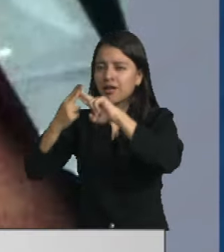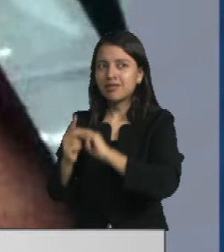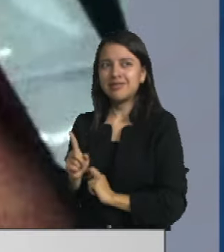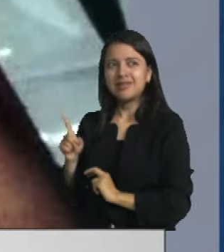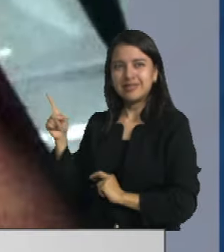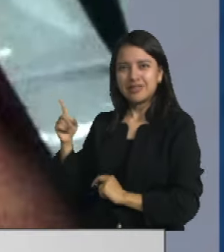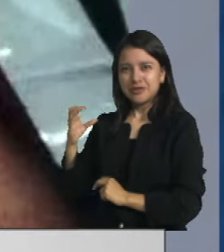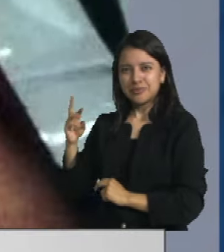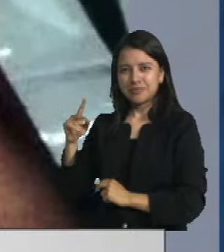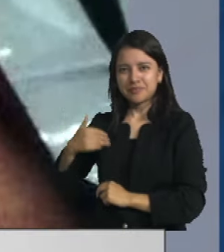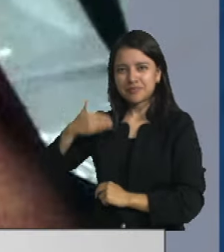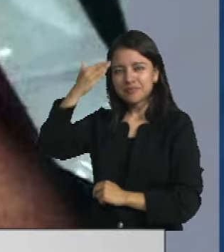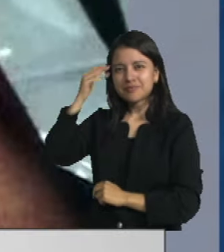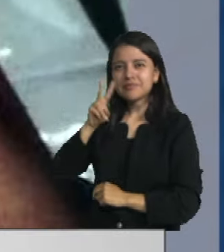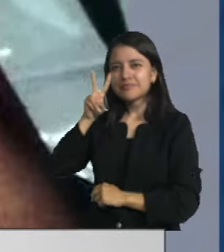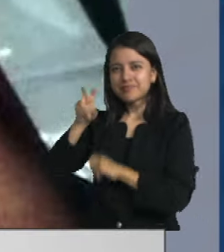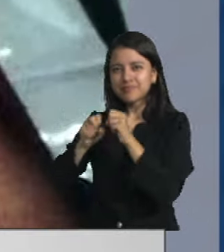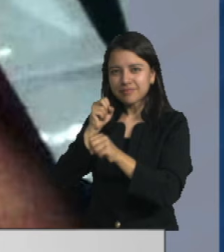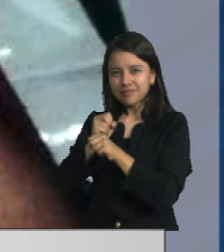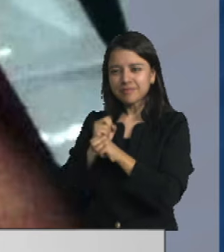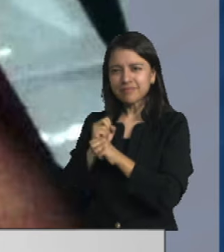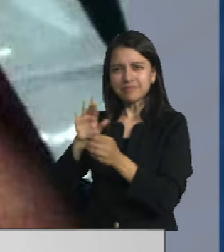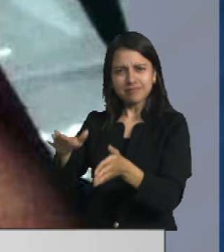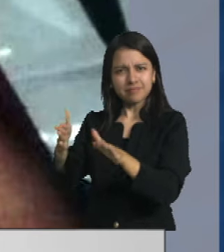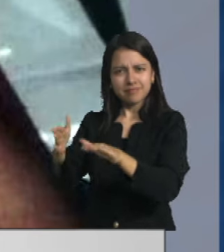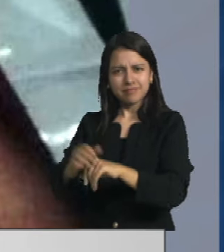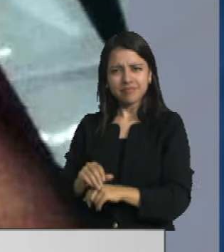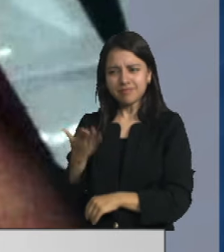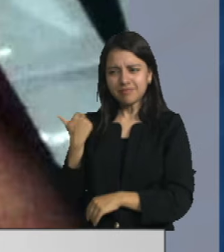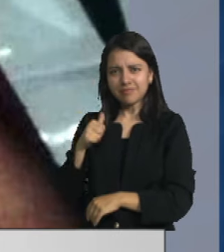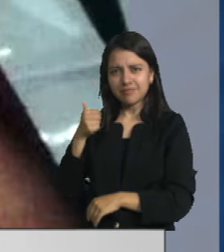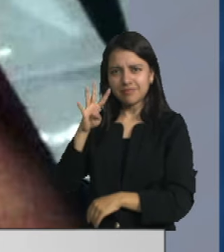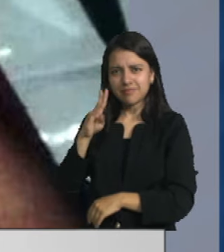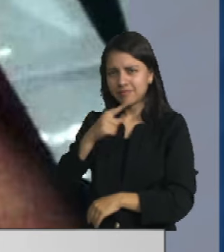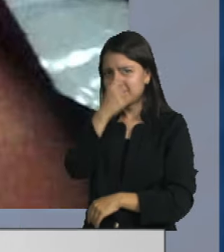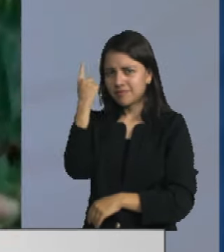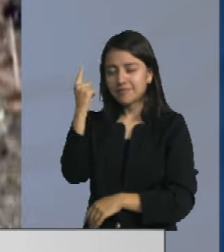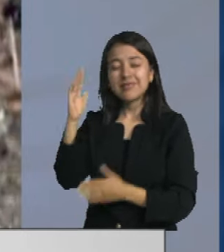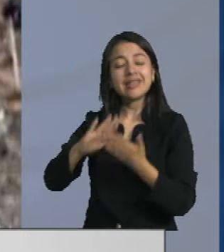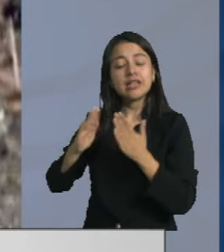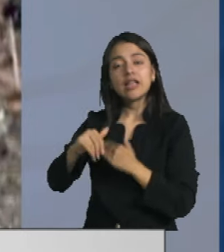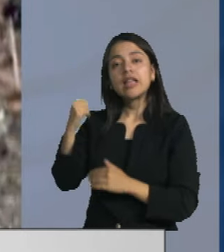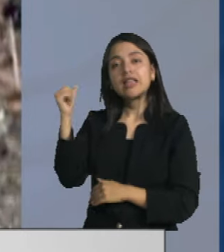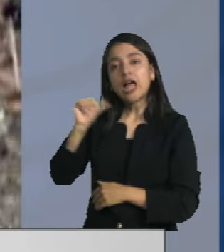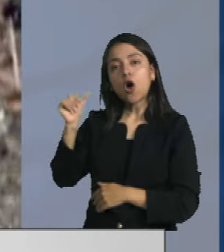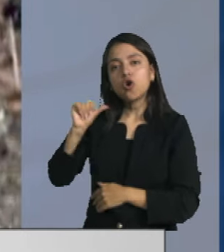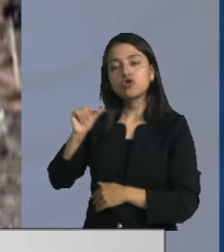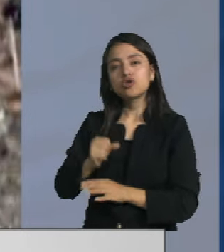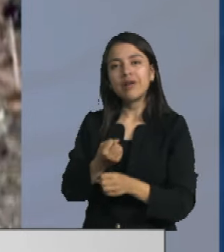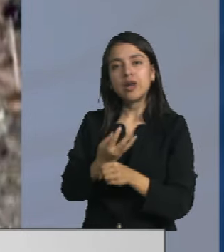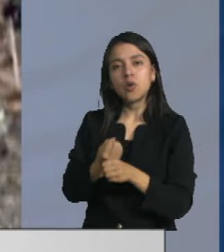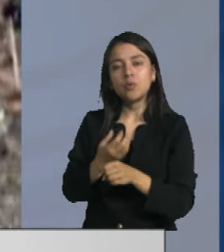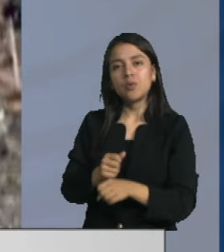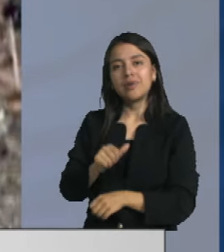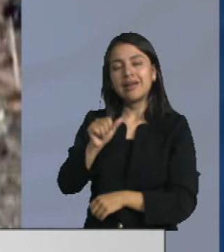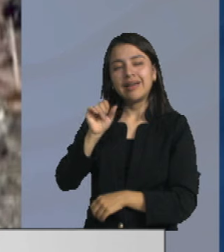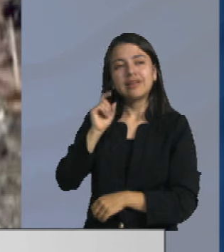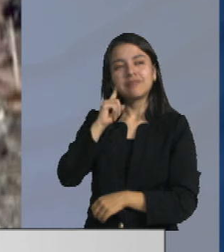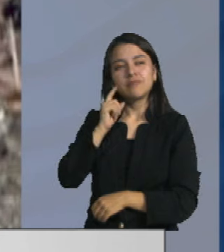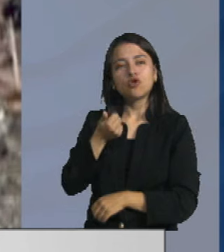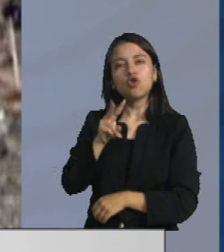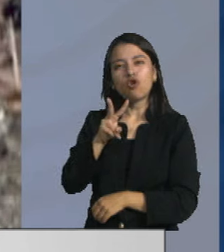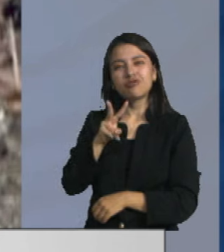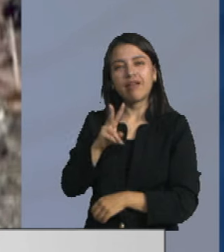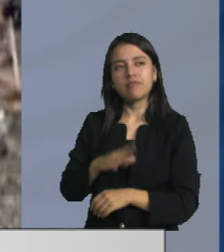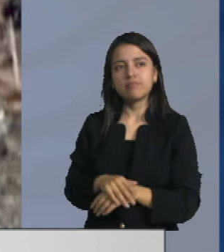Dayana García, de 27 años de edad, el pasado 14 de agosto en la comuna 15 de Cali, cuyo cuerpo fue hallado al interior de una